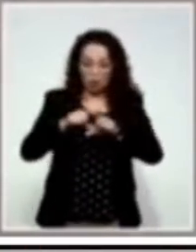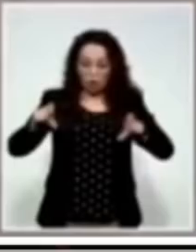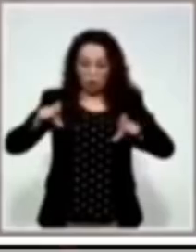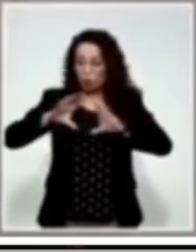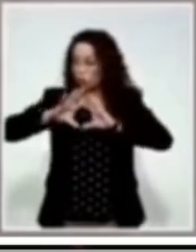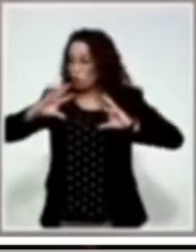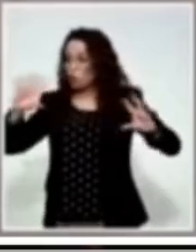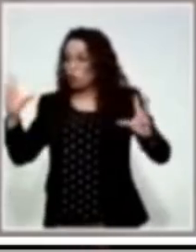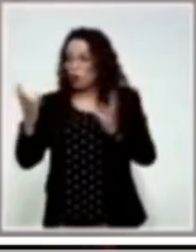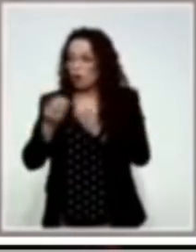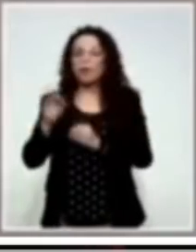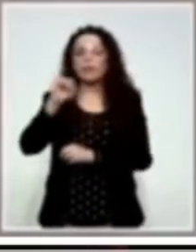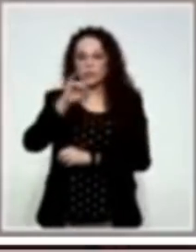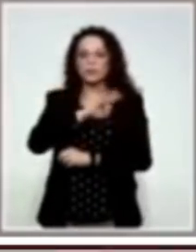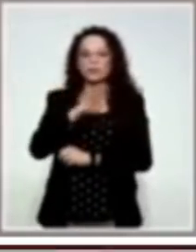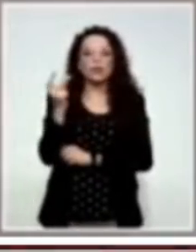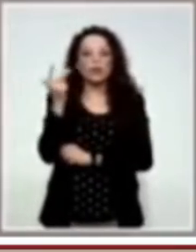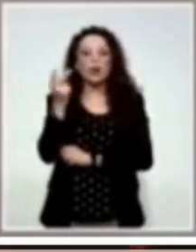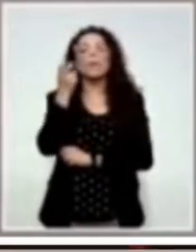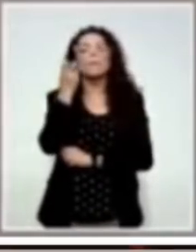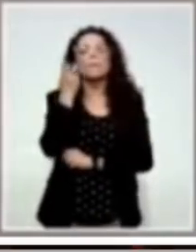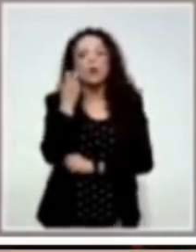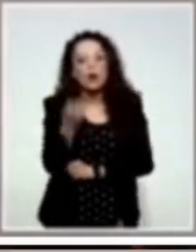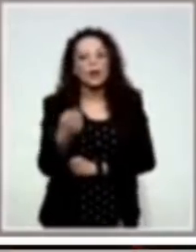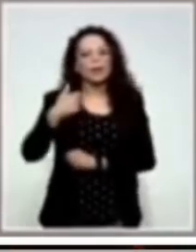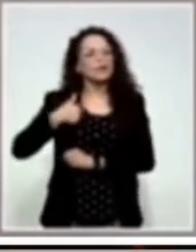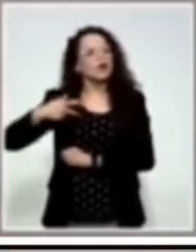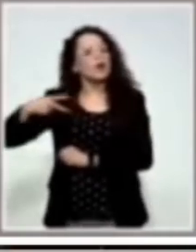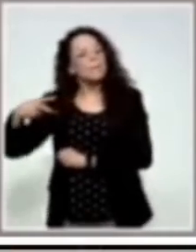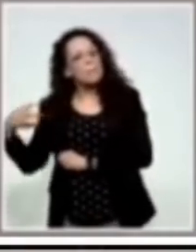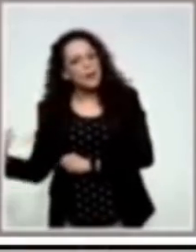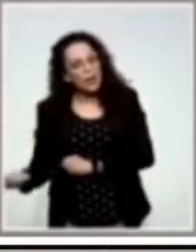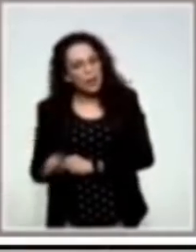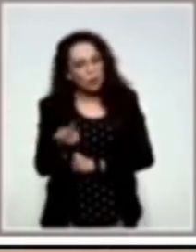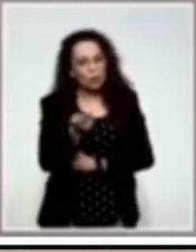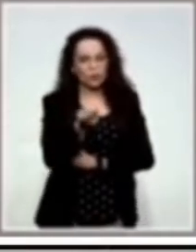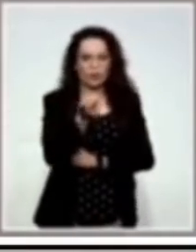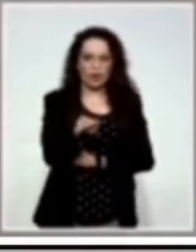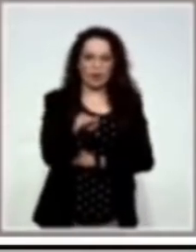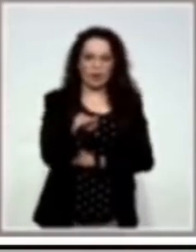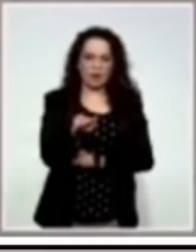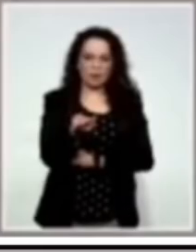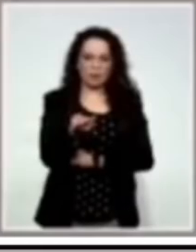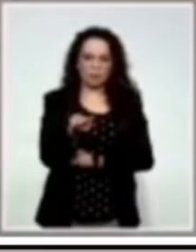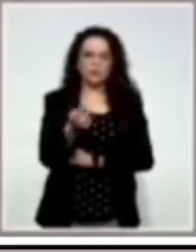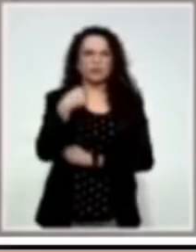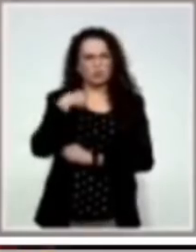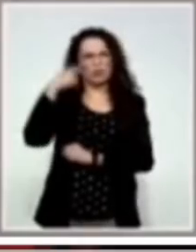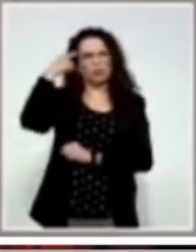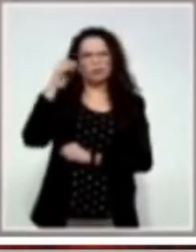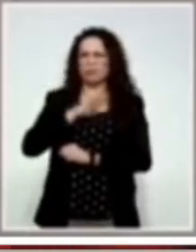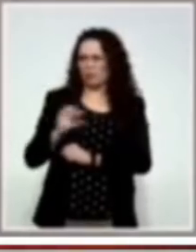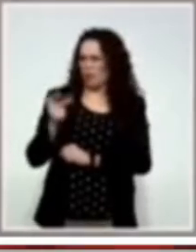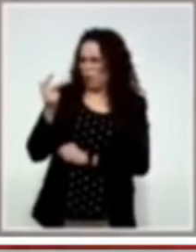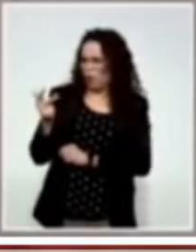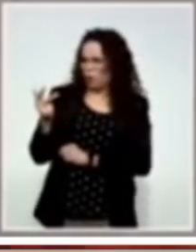8. Por eso pregunté. Incluso yo mismo digo que pudiera haber 8 votos, incluso dije, en una de esas nos